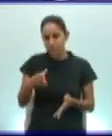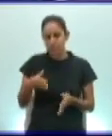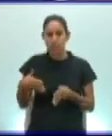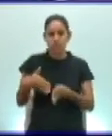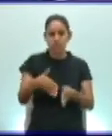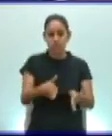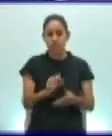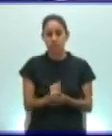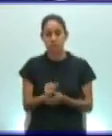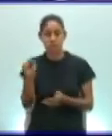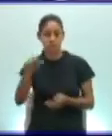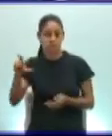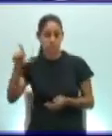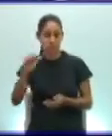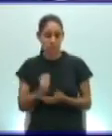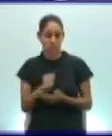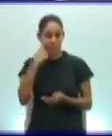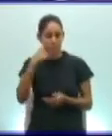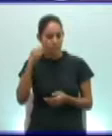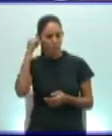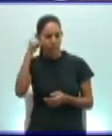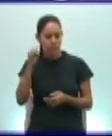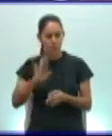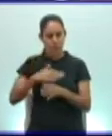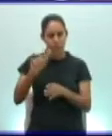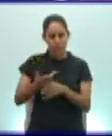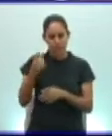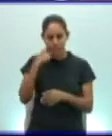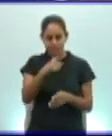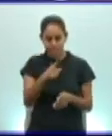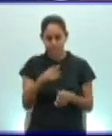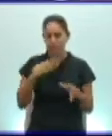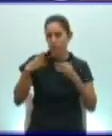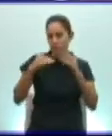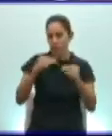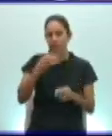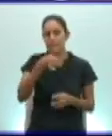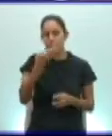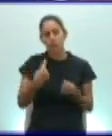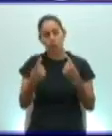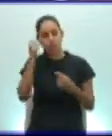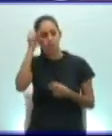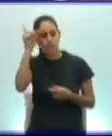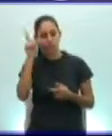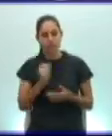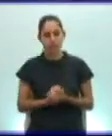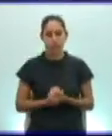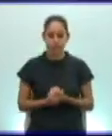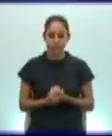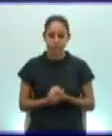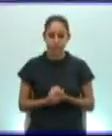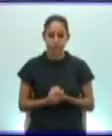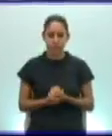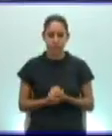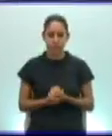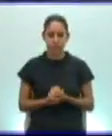también hacia el socialismo. Veamos el video y después cuando regresemos vamos a comentar algunas de estas ideas.